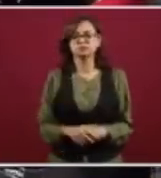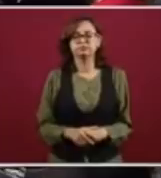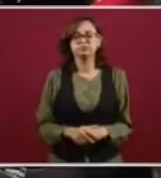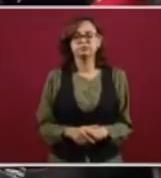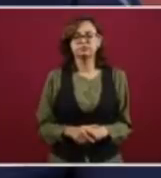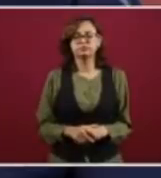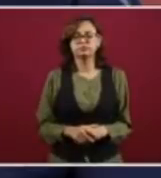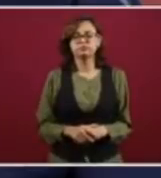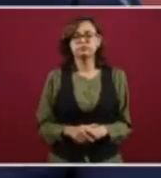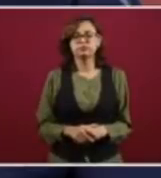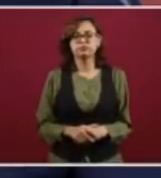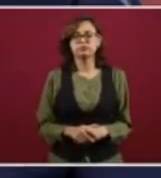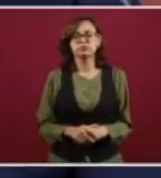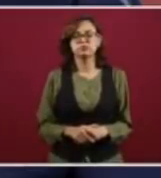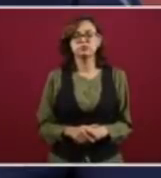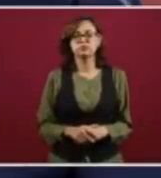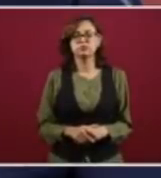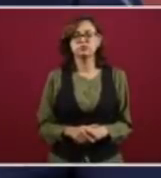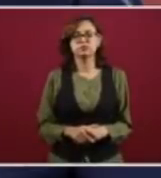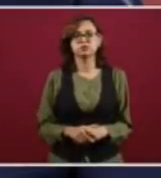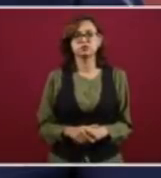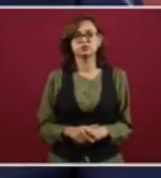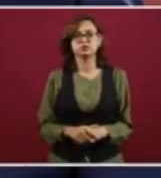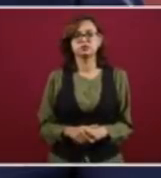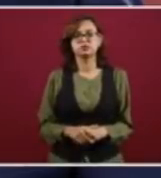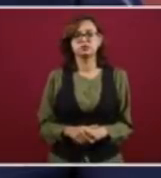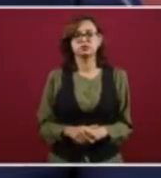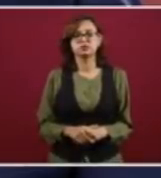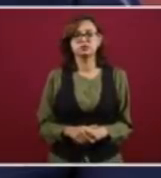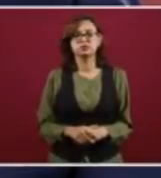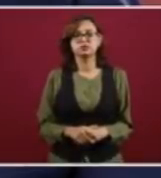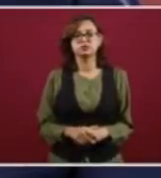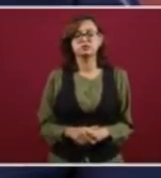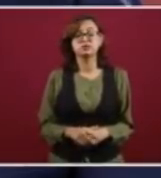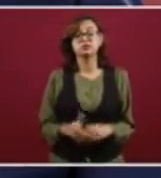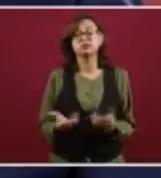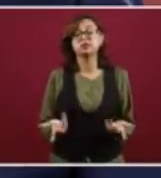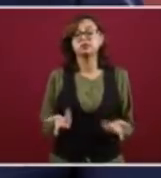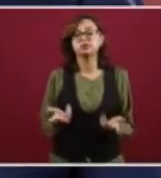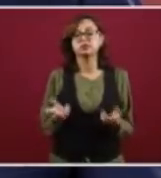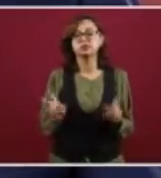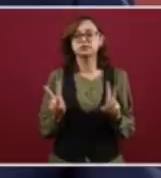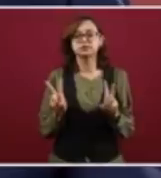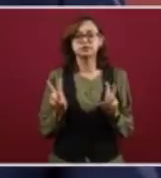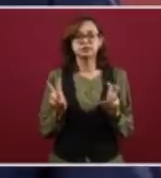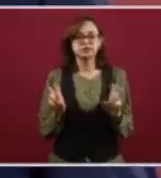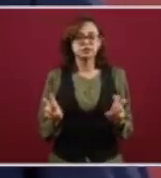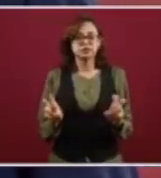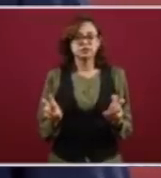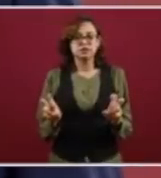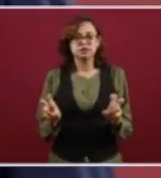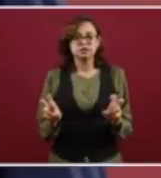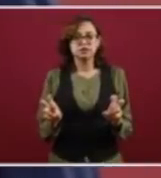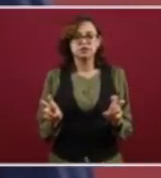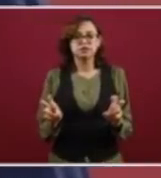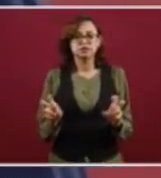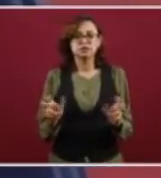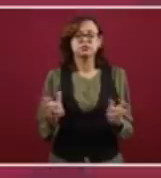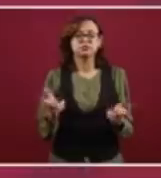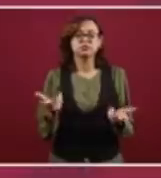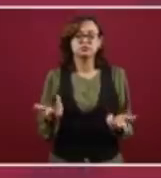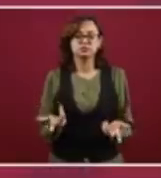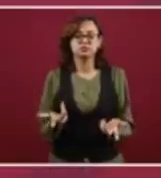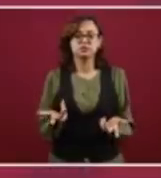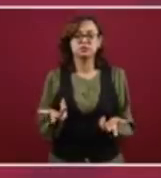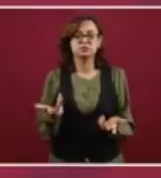pueblos. Esto es un asunto que llevan a la